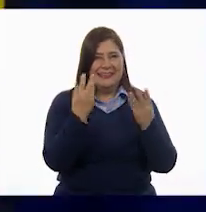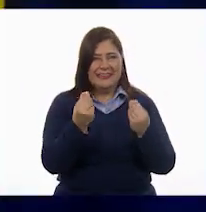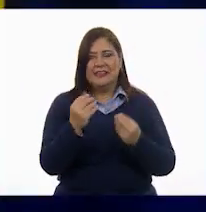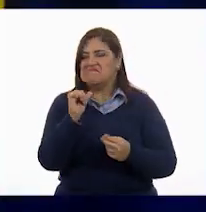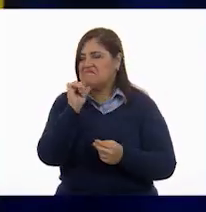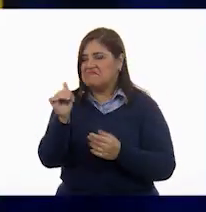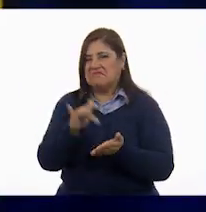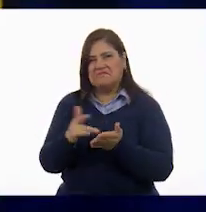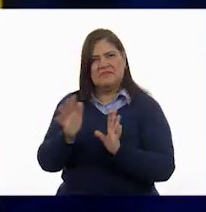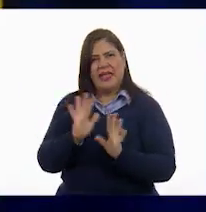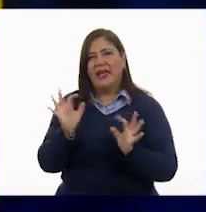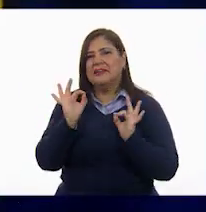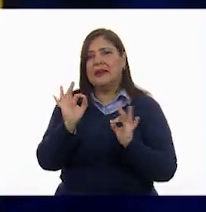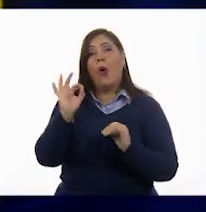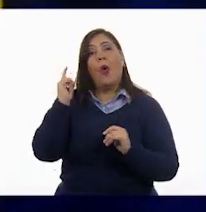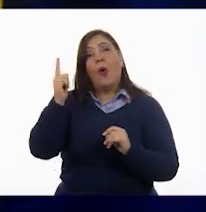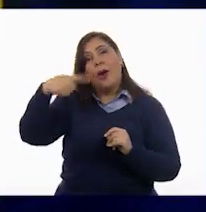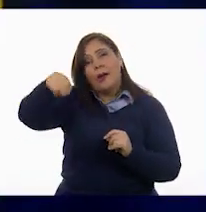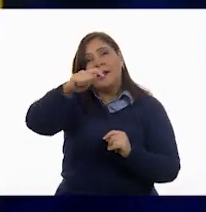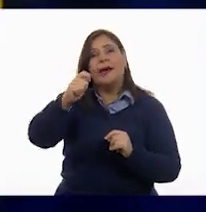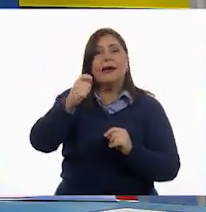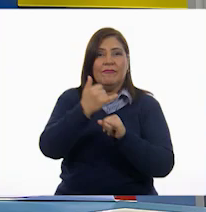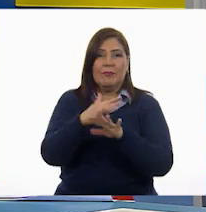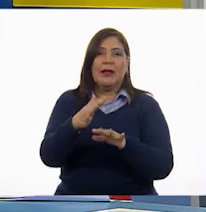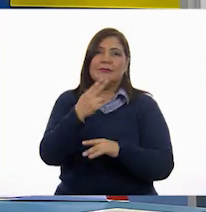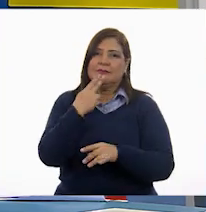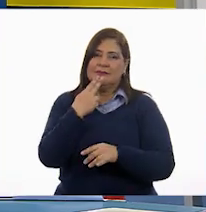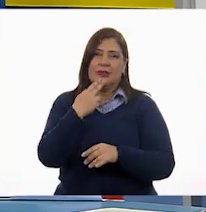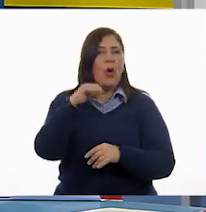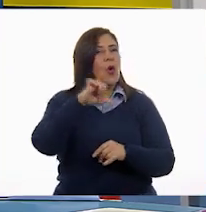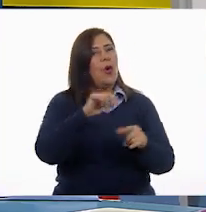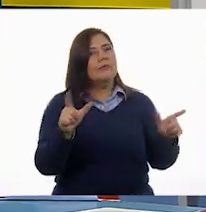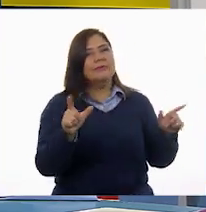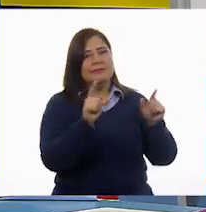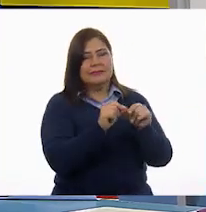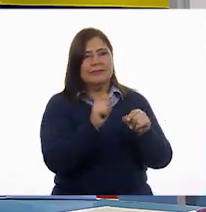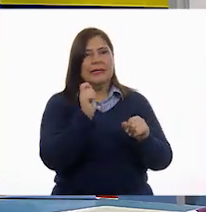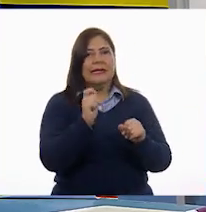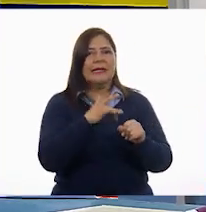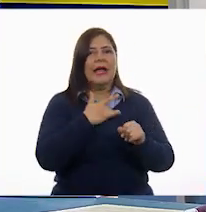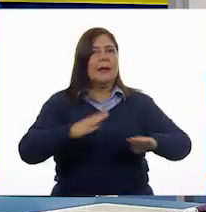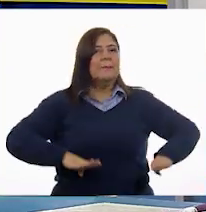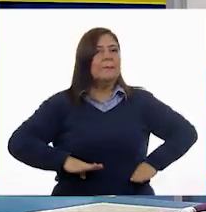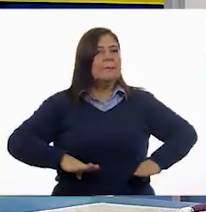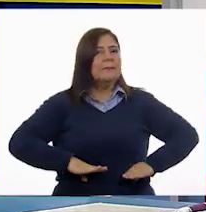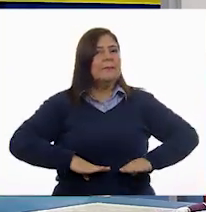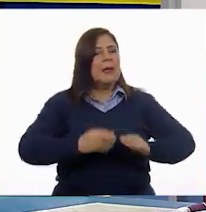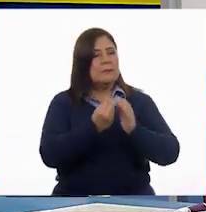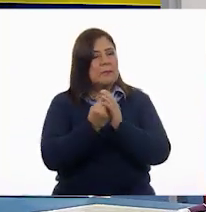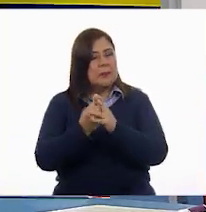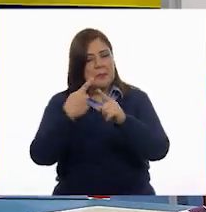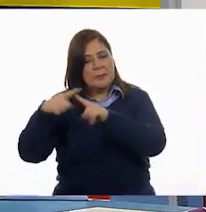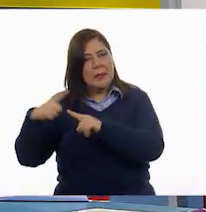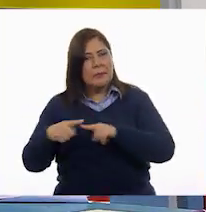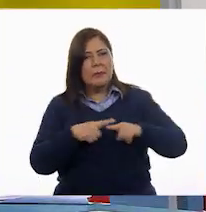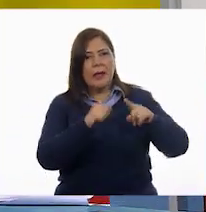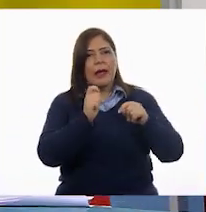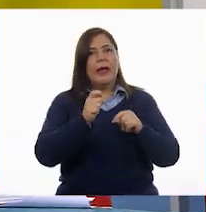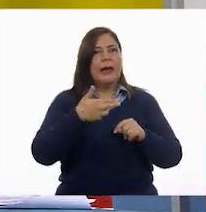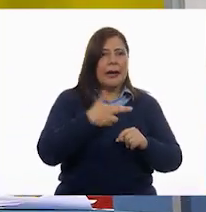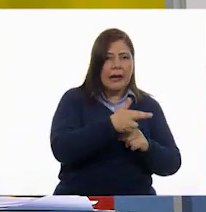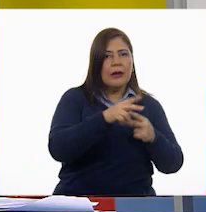que agradecer. Espero que en casa les haya servido esta información. Por hoy hemos terminado con características distintivas de los